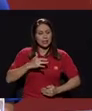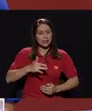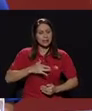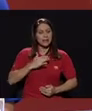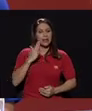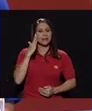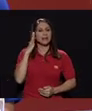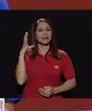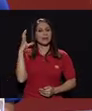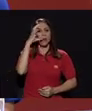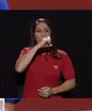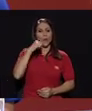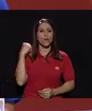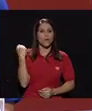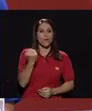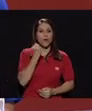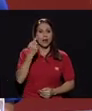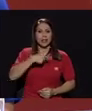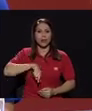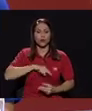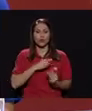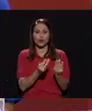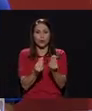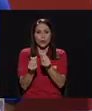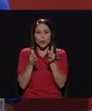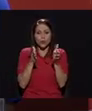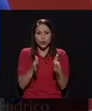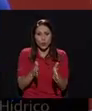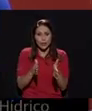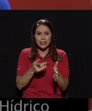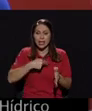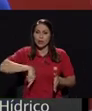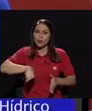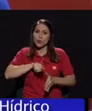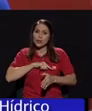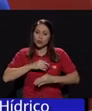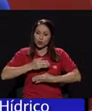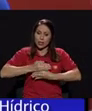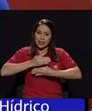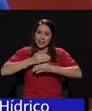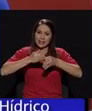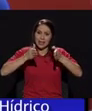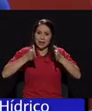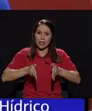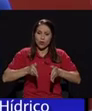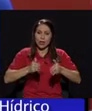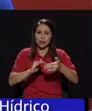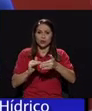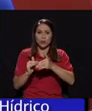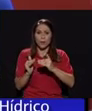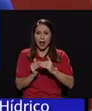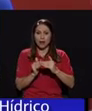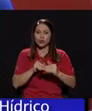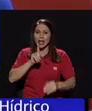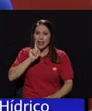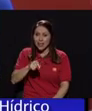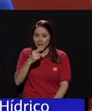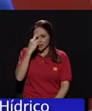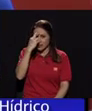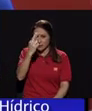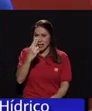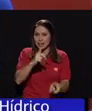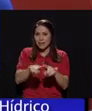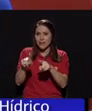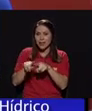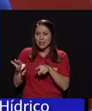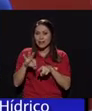nuestros productores, en los desarrolladores urbanos, turísticos, de que debe haber el respeto hacia